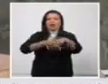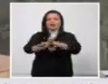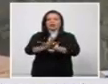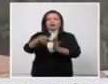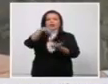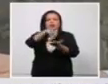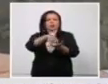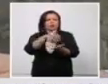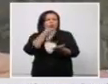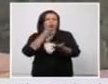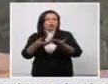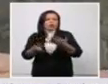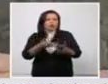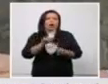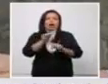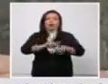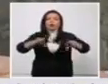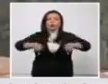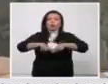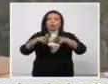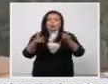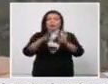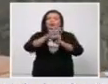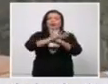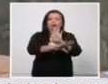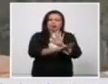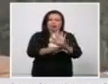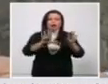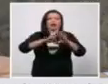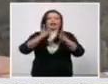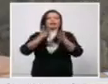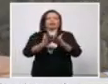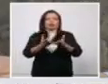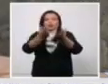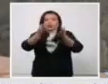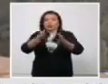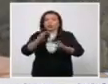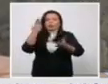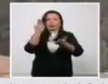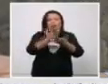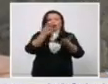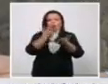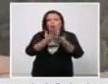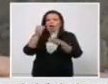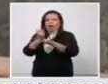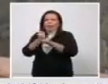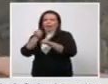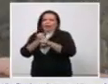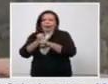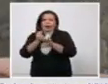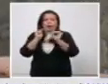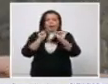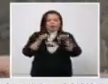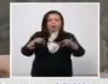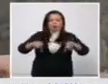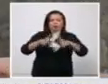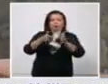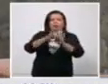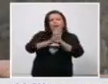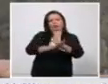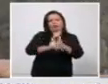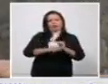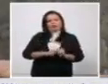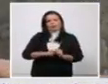existencia de estas barreras en cada centro de trabajo, cada centro escolar. Creo que han sido las cosas fundamentales. El trabajo